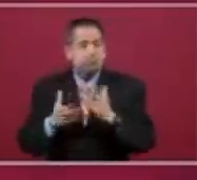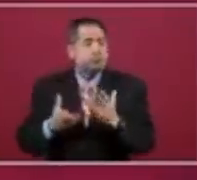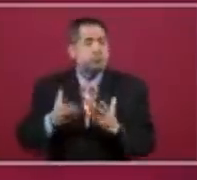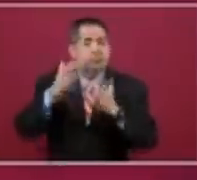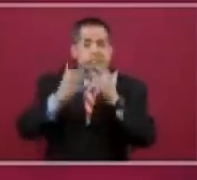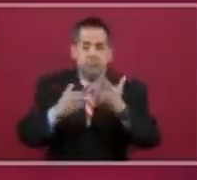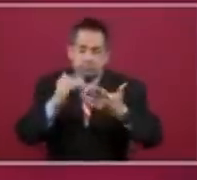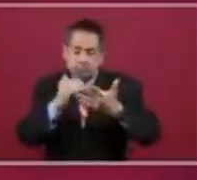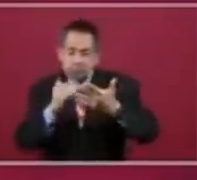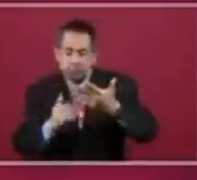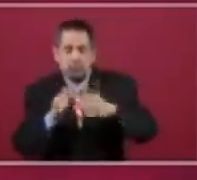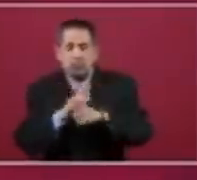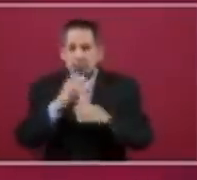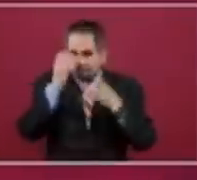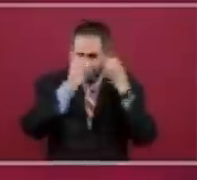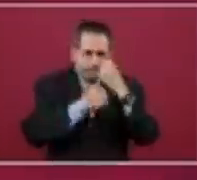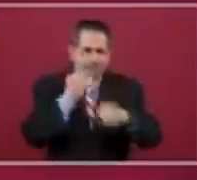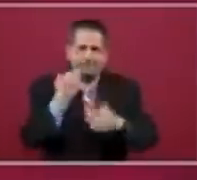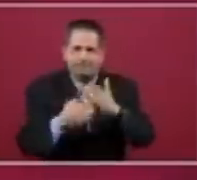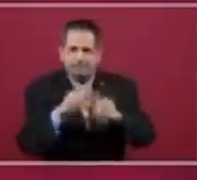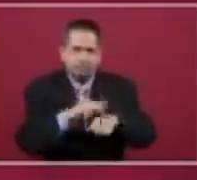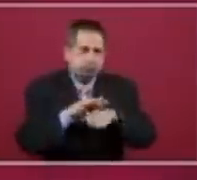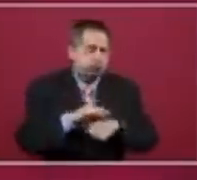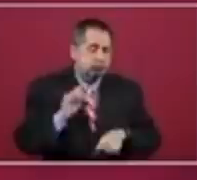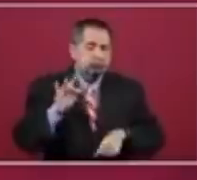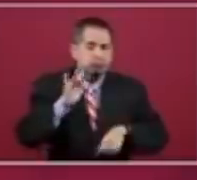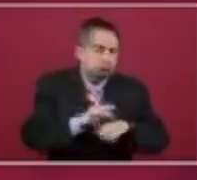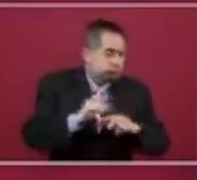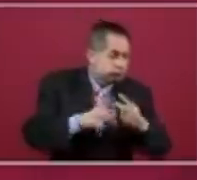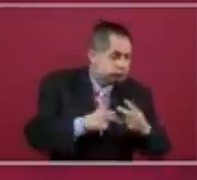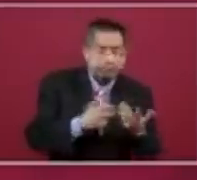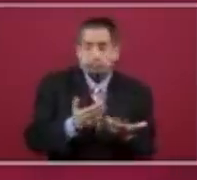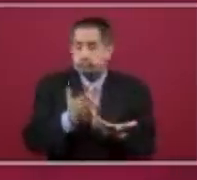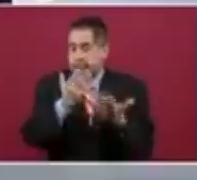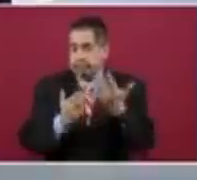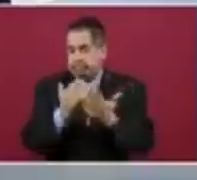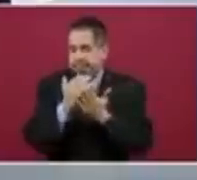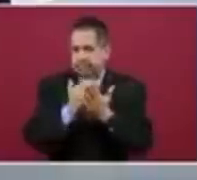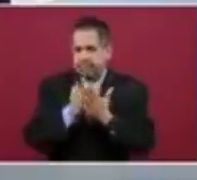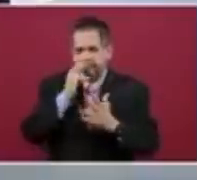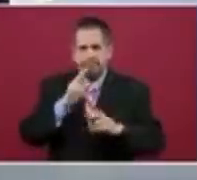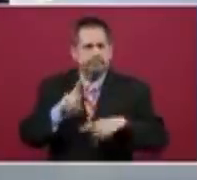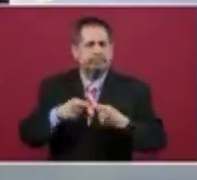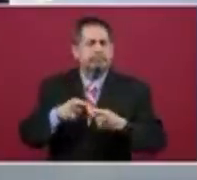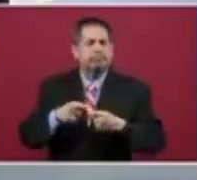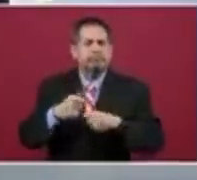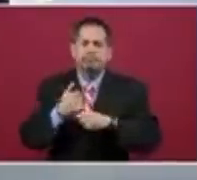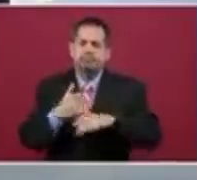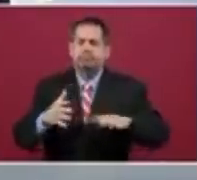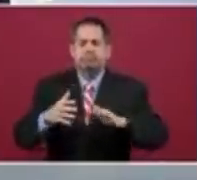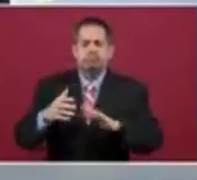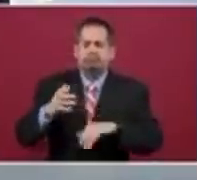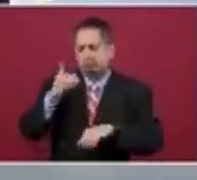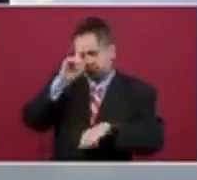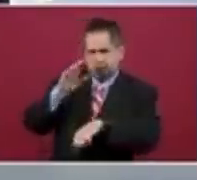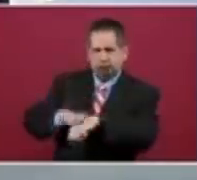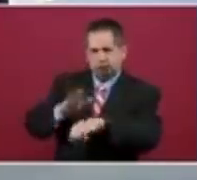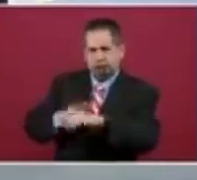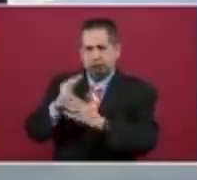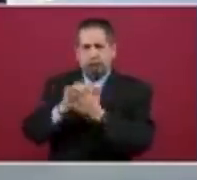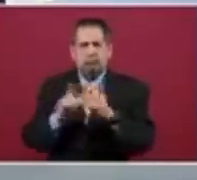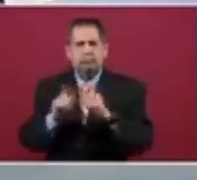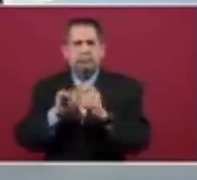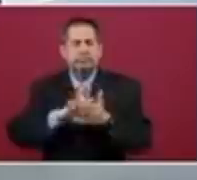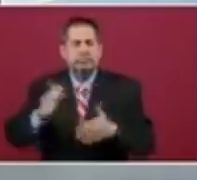al levantamiento y análisis de los instrumentos que resulten pertinentes para poder emitir las recomendaciones.